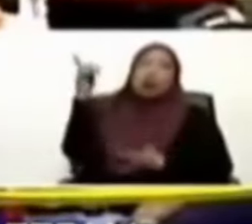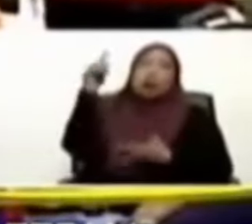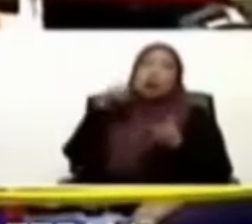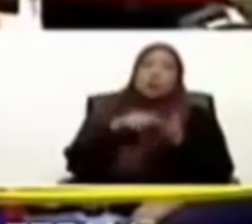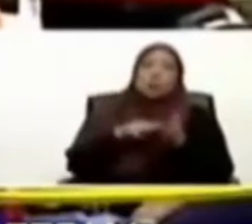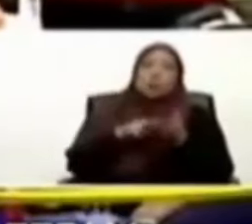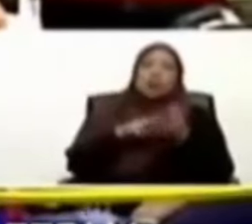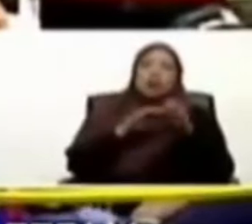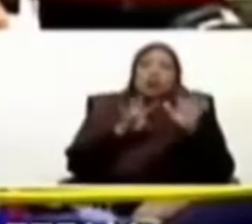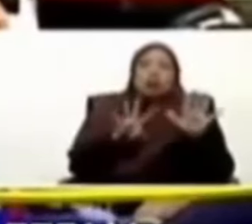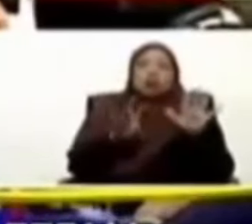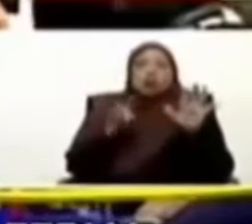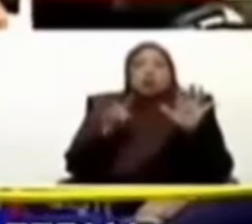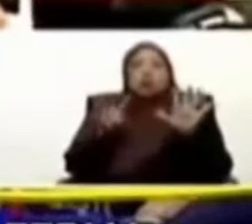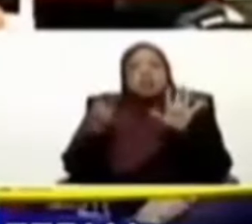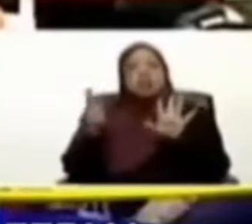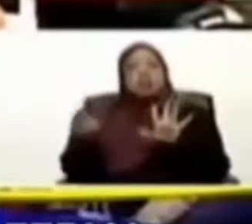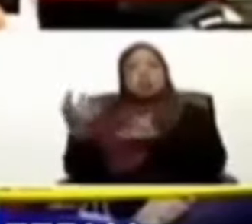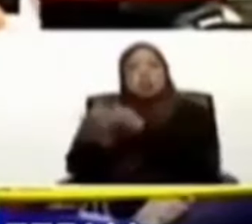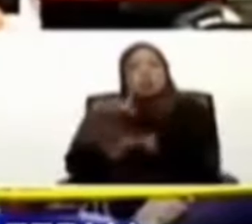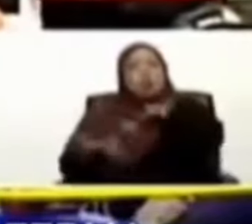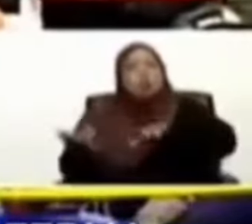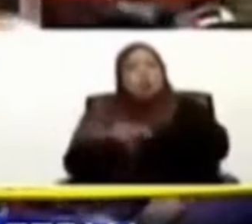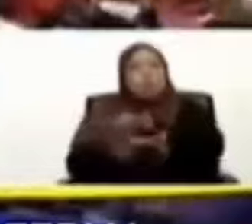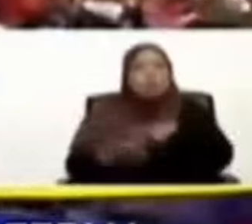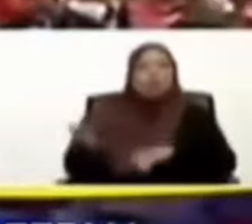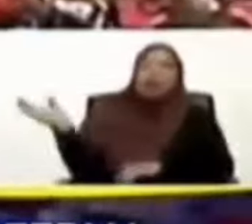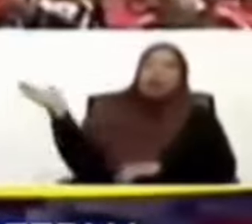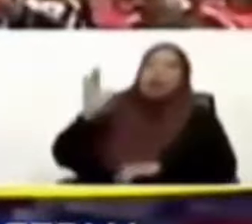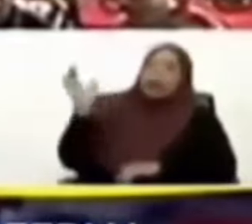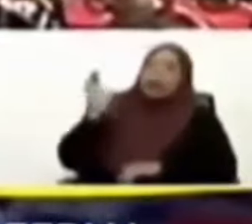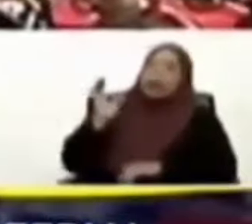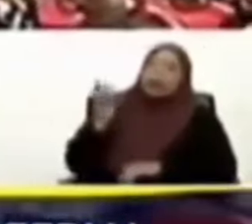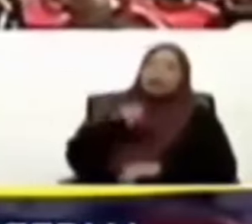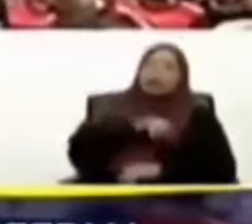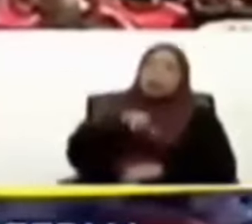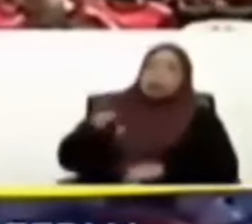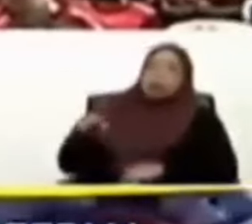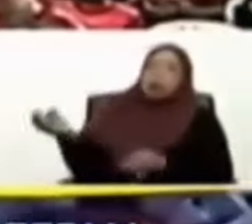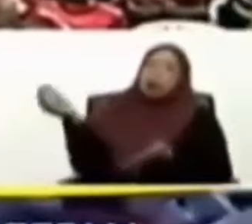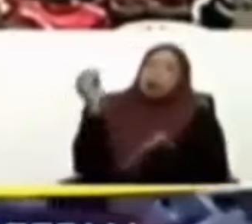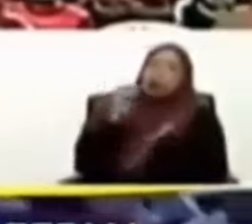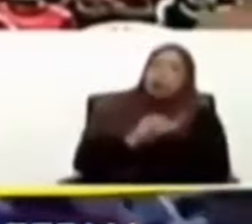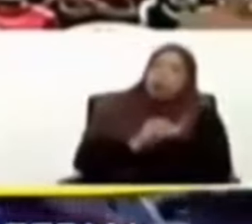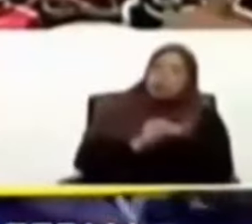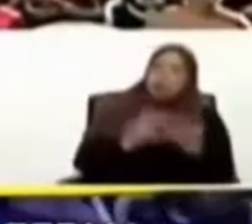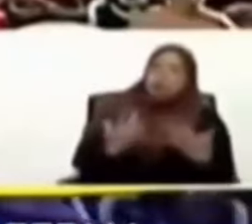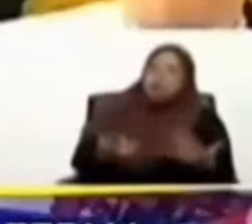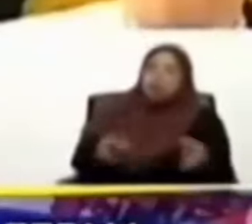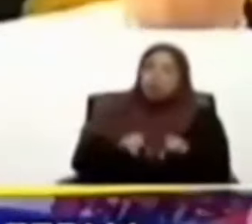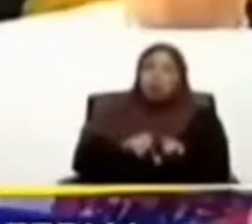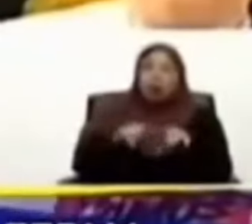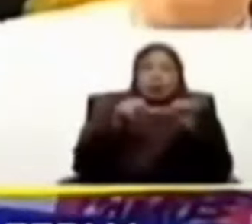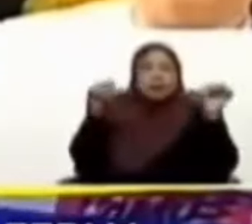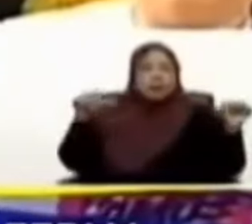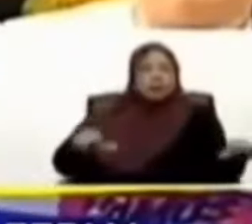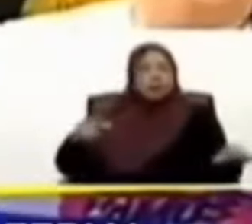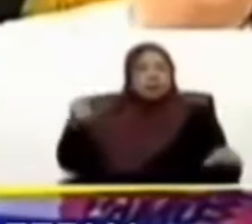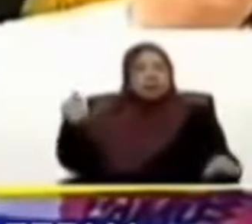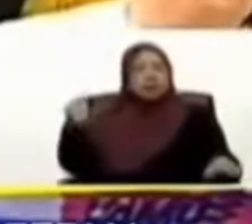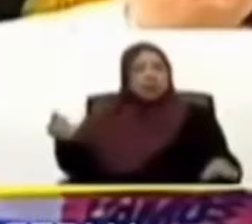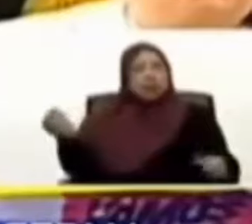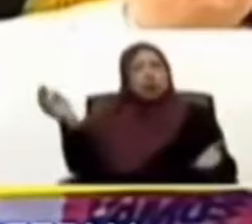industria petrolera minera de Venezuela impuesta por el titán del norte Donald Trump. Pero el gobierno se